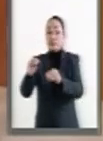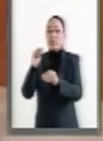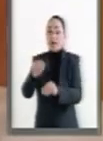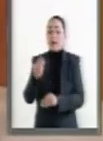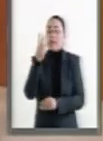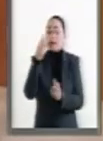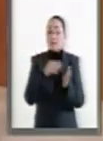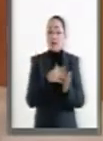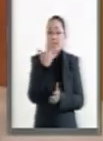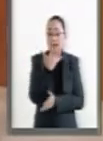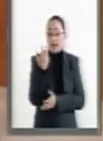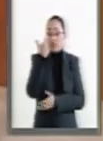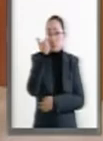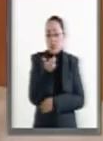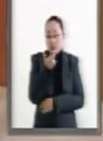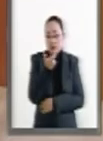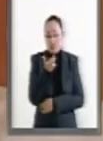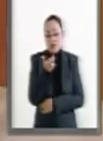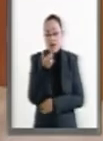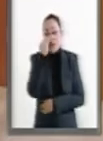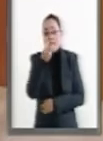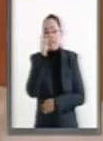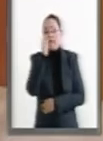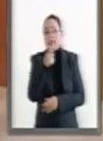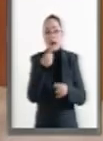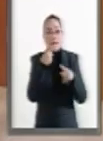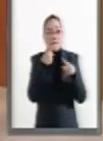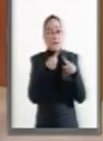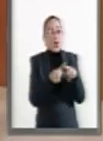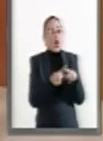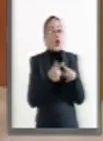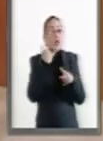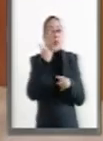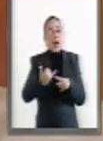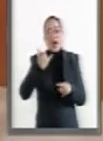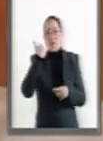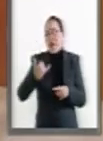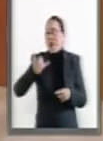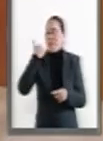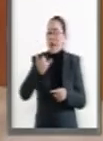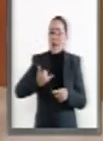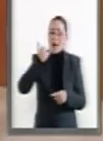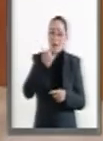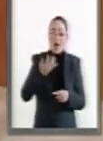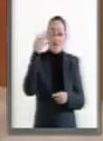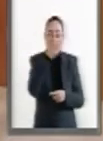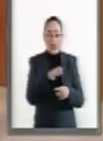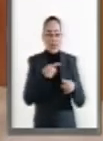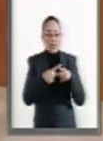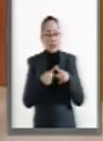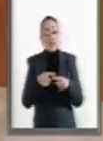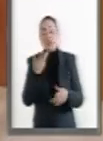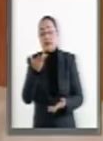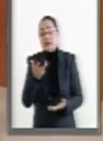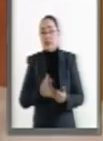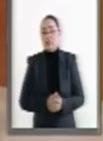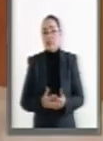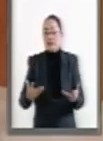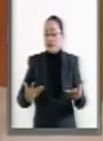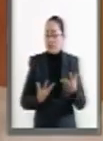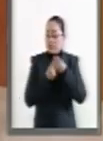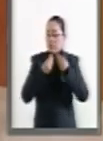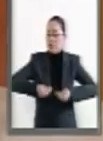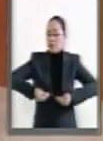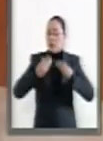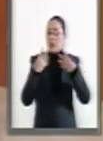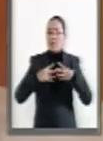pesos. Si este factor lo multiplicamos por las miles de llamadas falsas que logran concretarse, el daño patrimonial